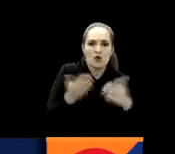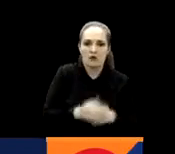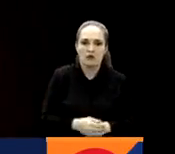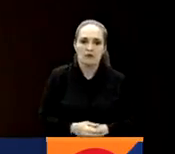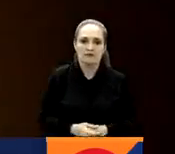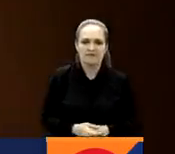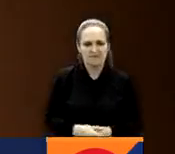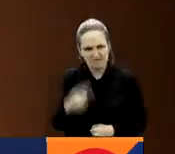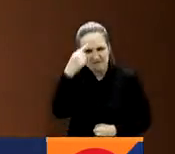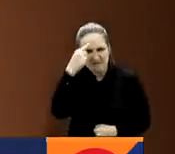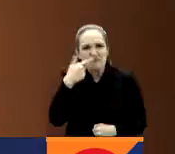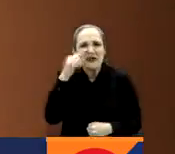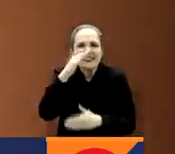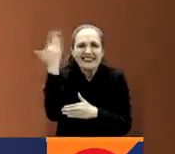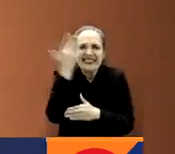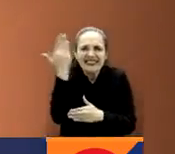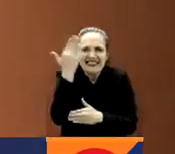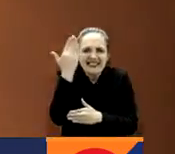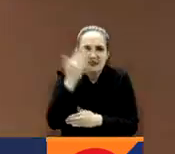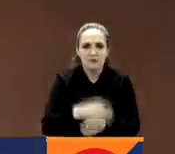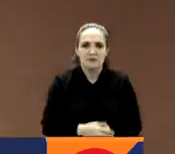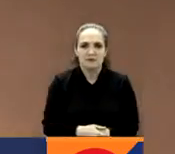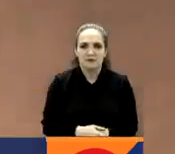que puede sonar a ciencia ficción